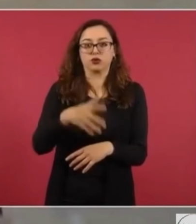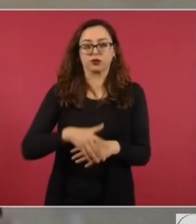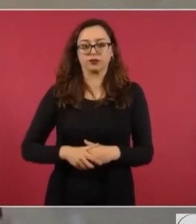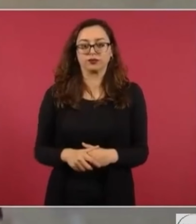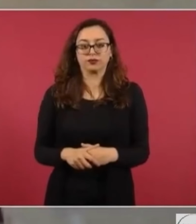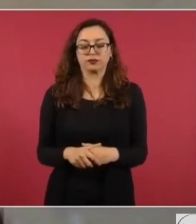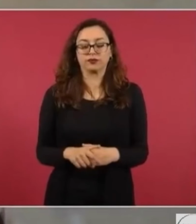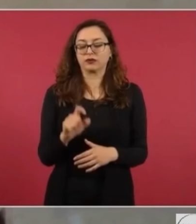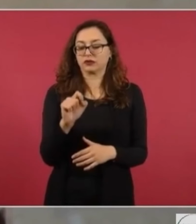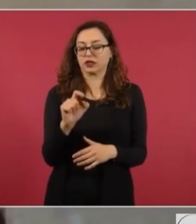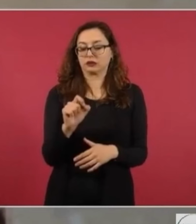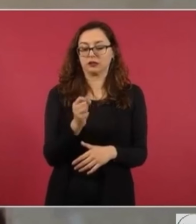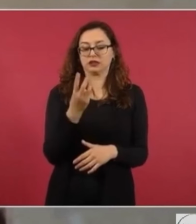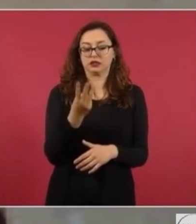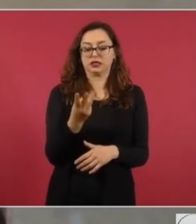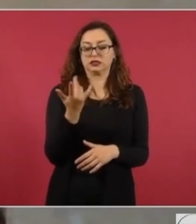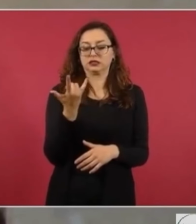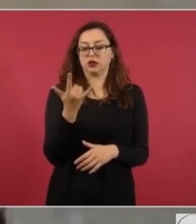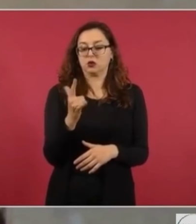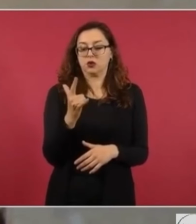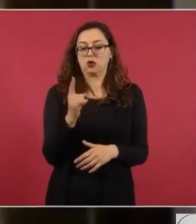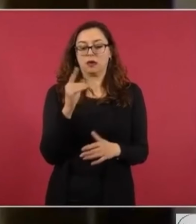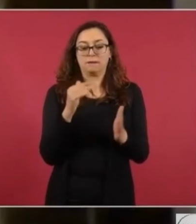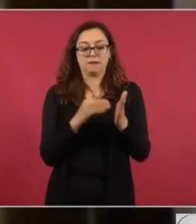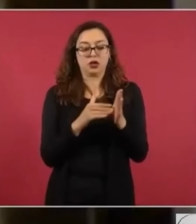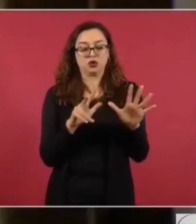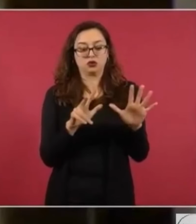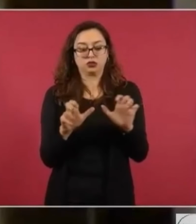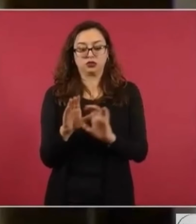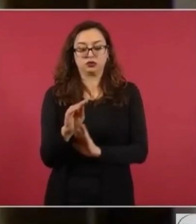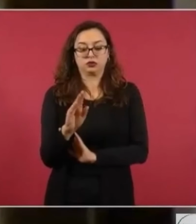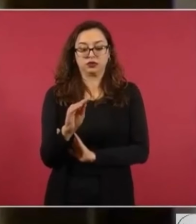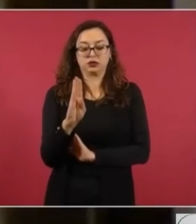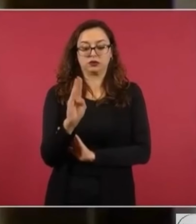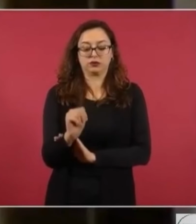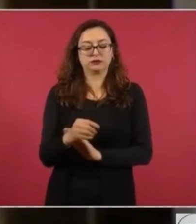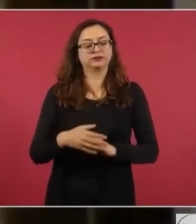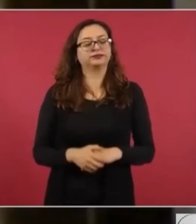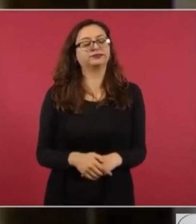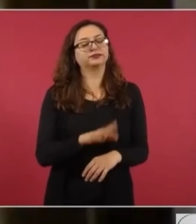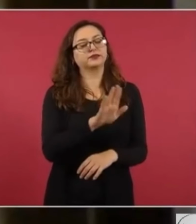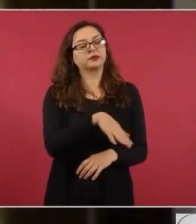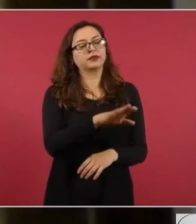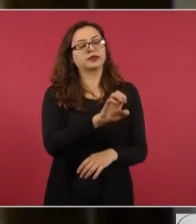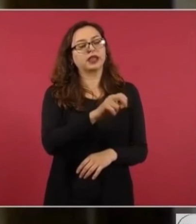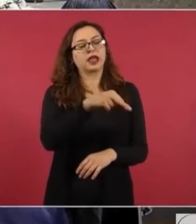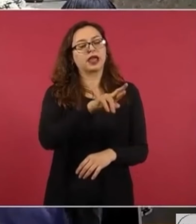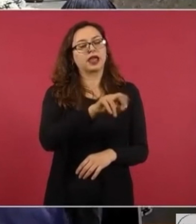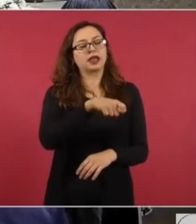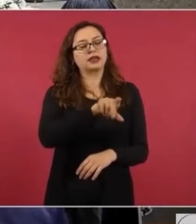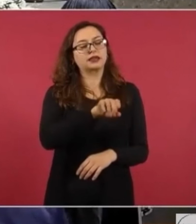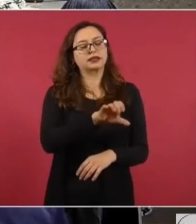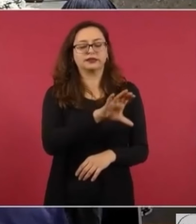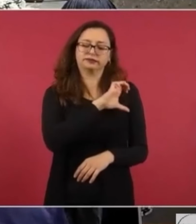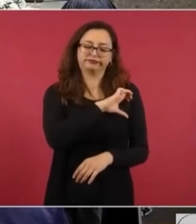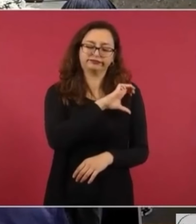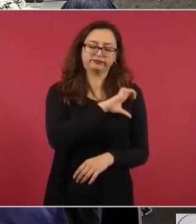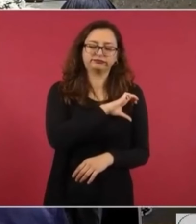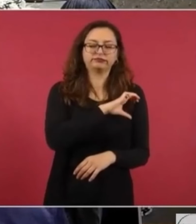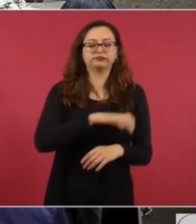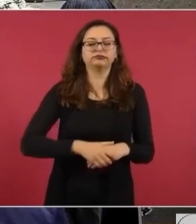Del 23 de julio de 1899. Muy querido Enrique, dices que agradeces